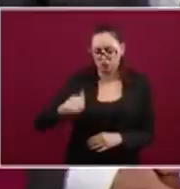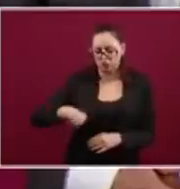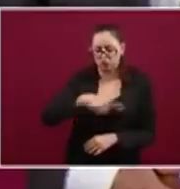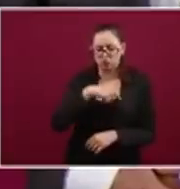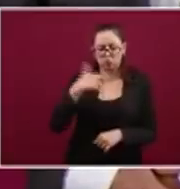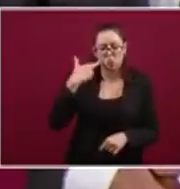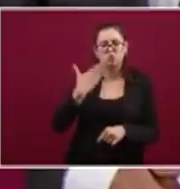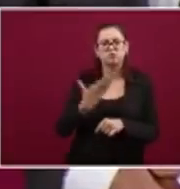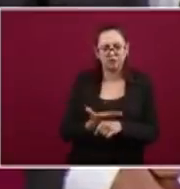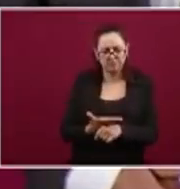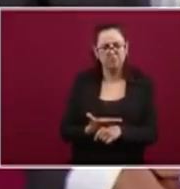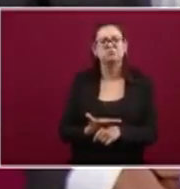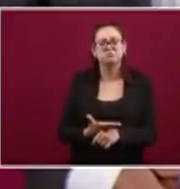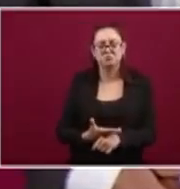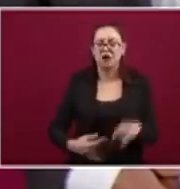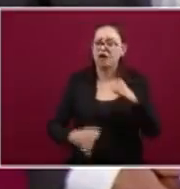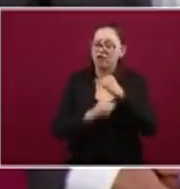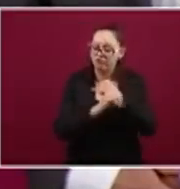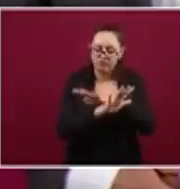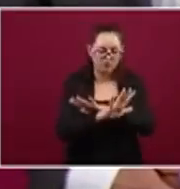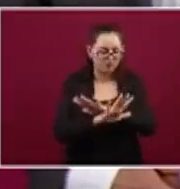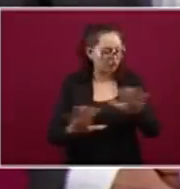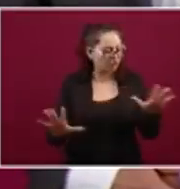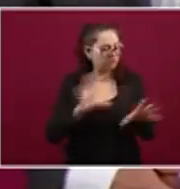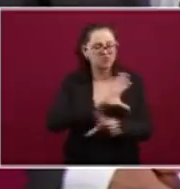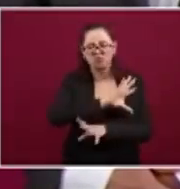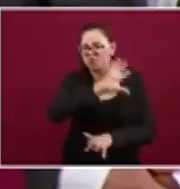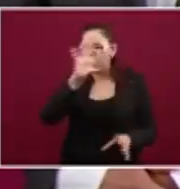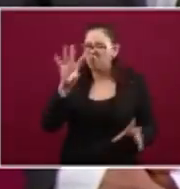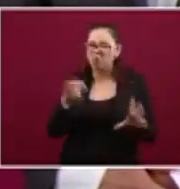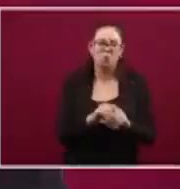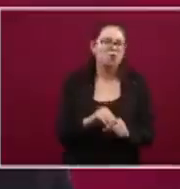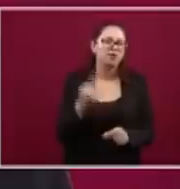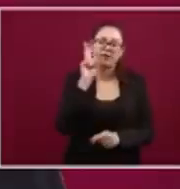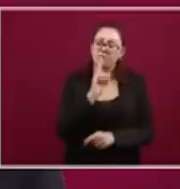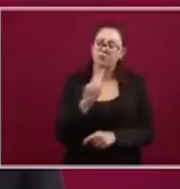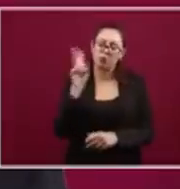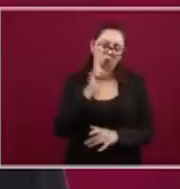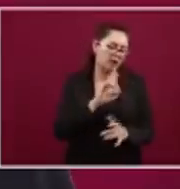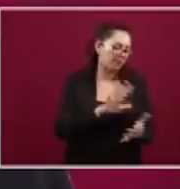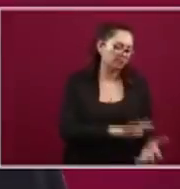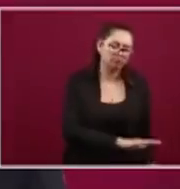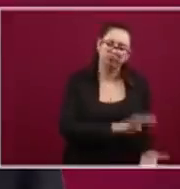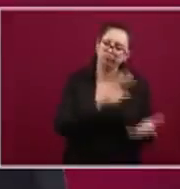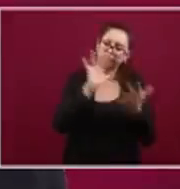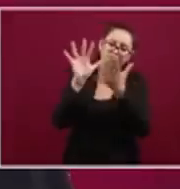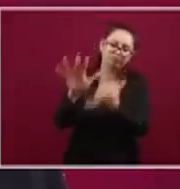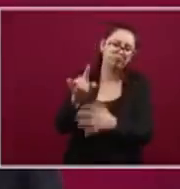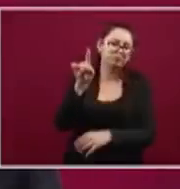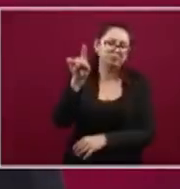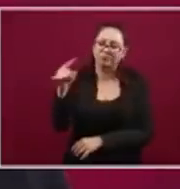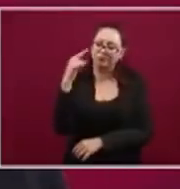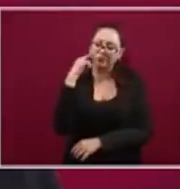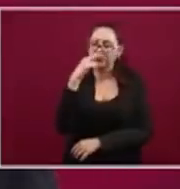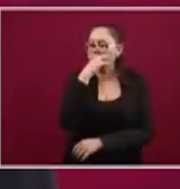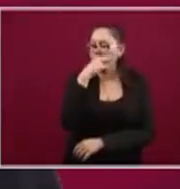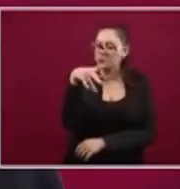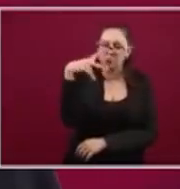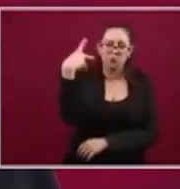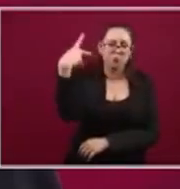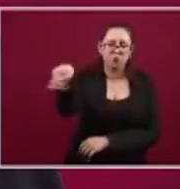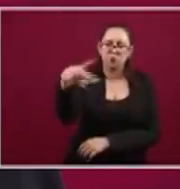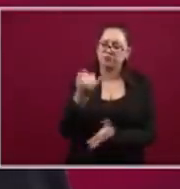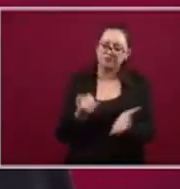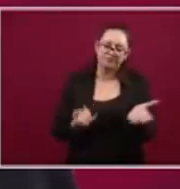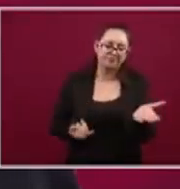éste presentar todas las pruebas y que la autoridad competente resuelva y el compromiso